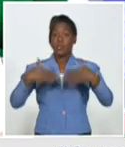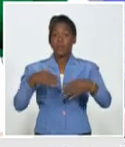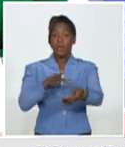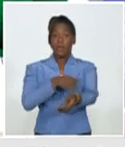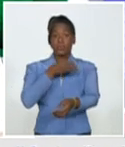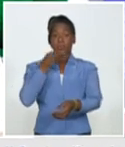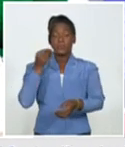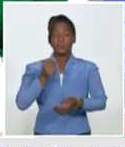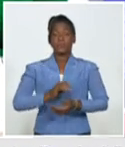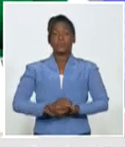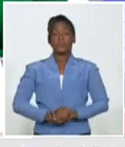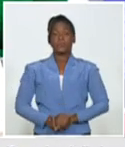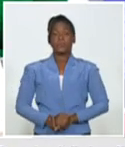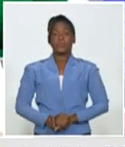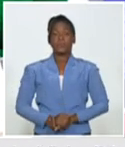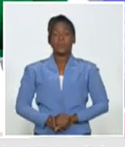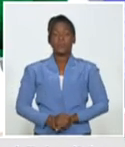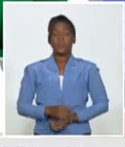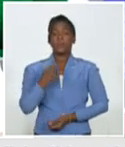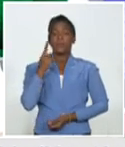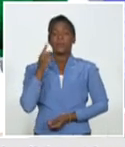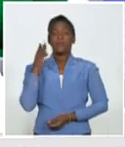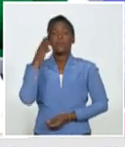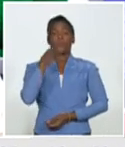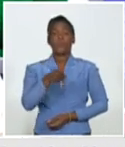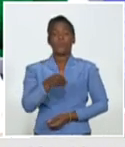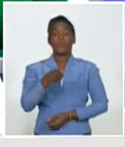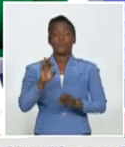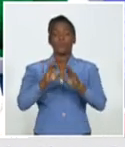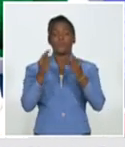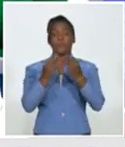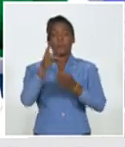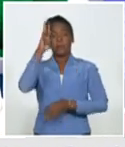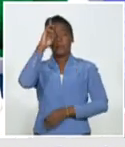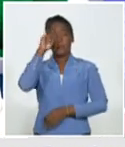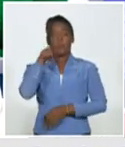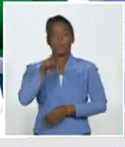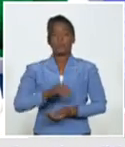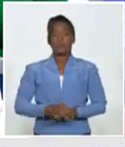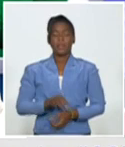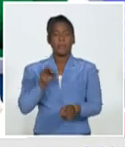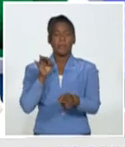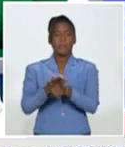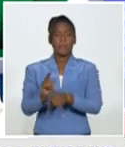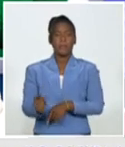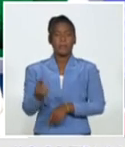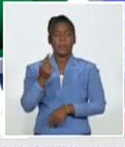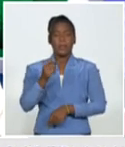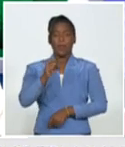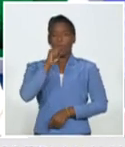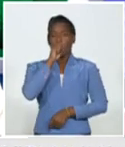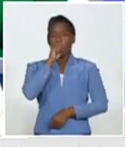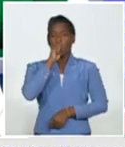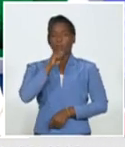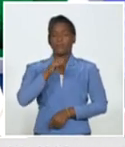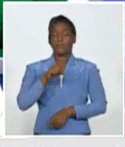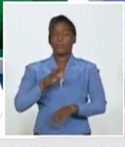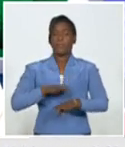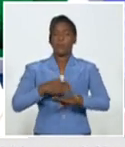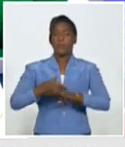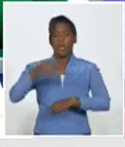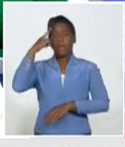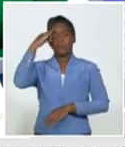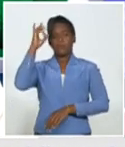identificado por su médico de familia con tos seca, dolor de cabeza, fiebre y